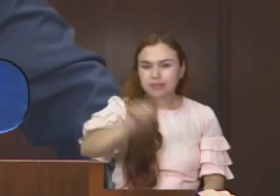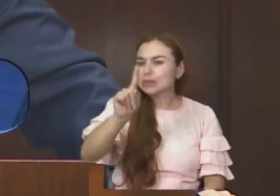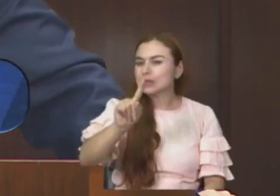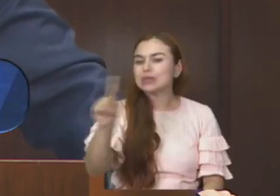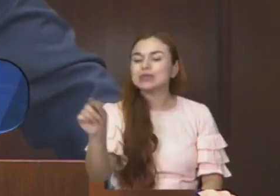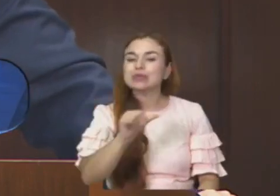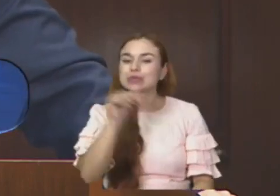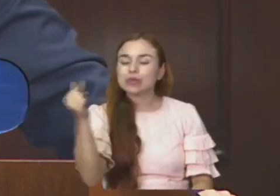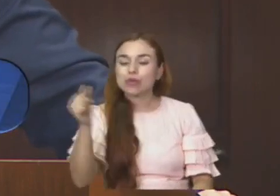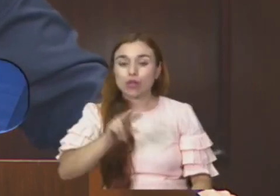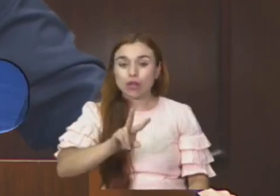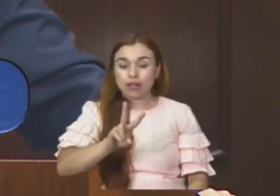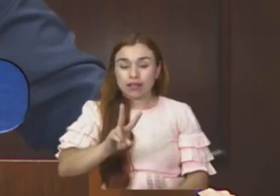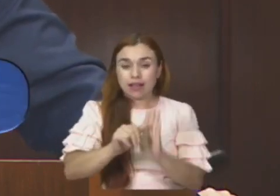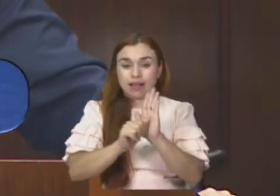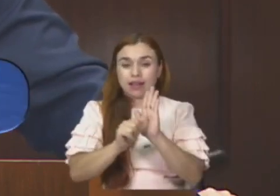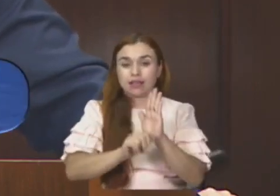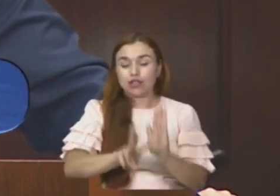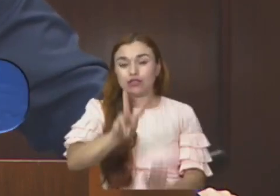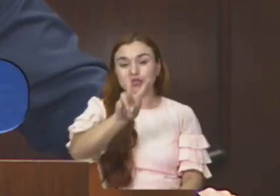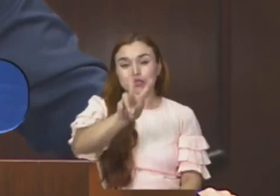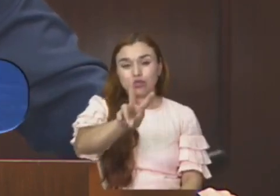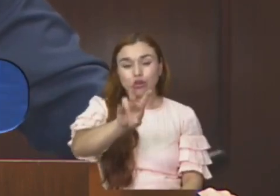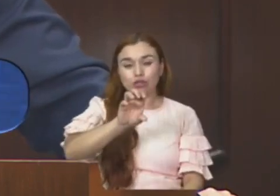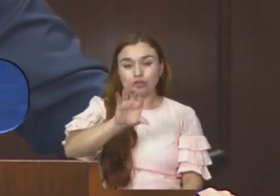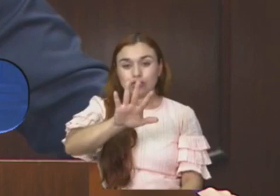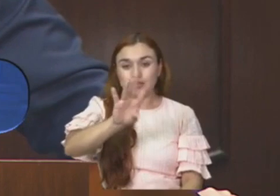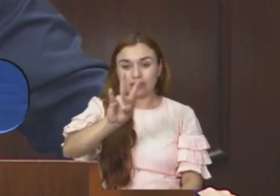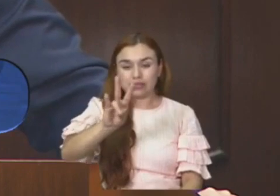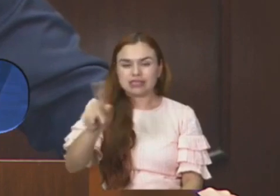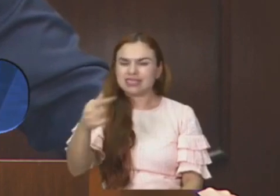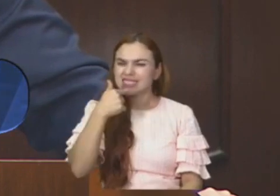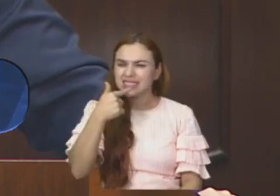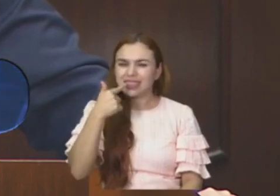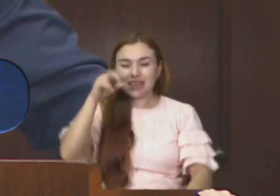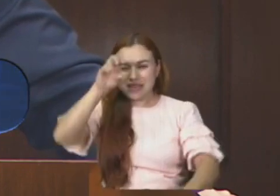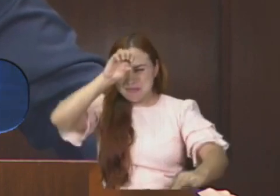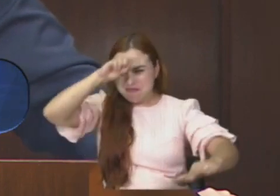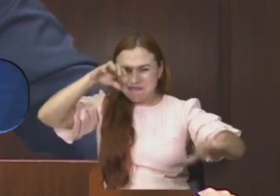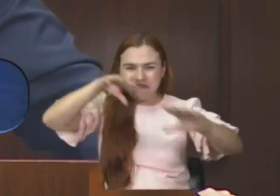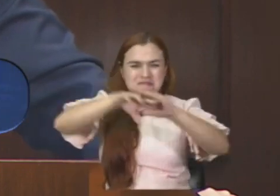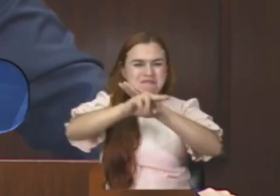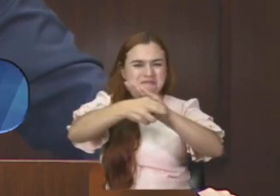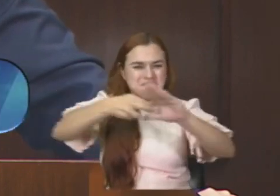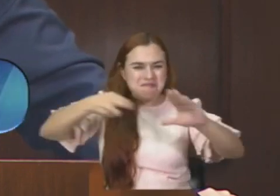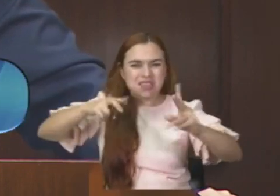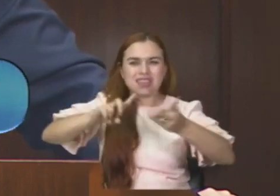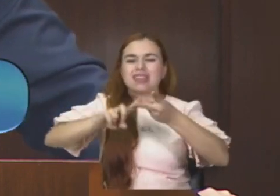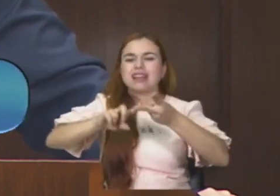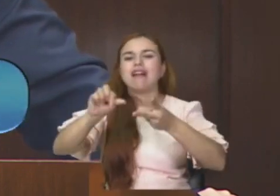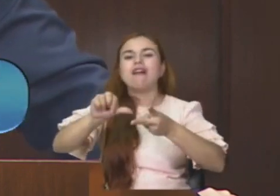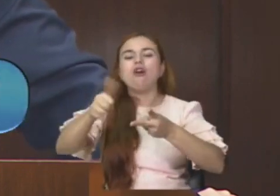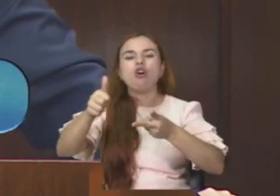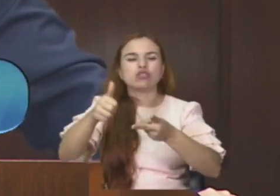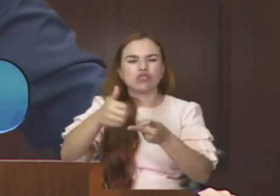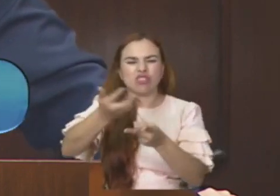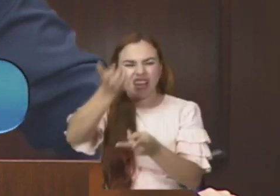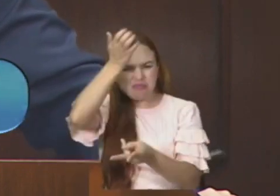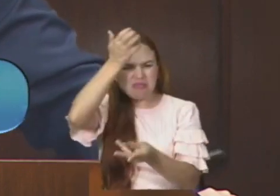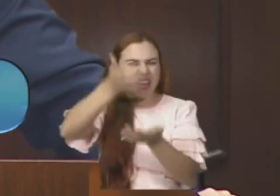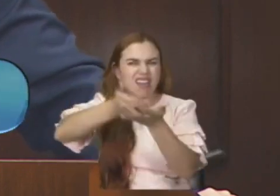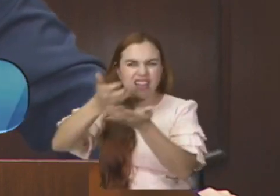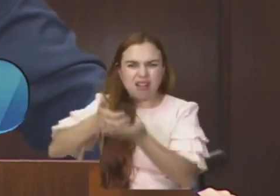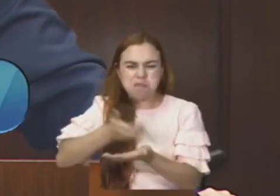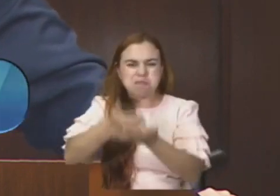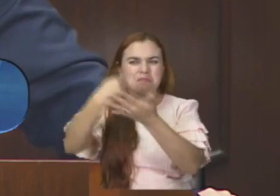Constitución establece que las minas, las canteras y los yacimientos de toda clase no podrán ser objeto de